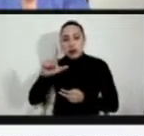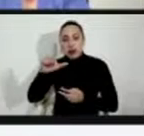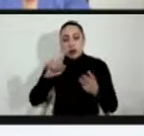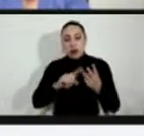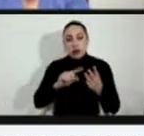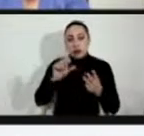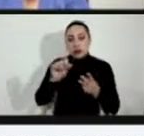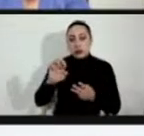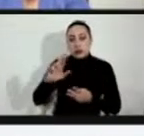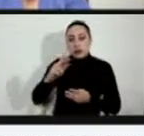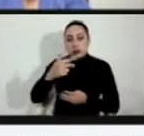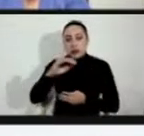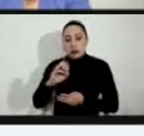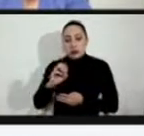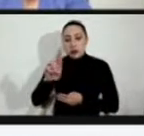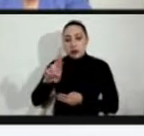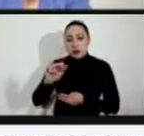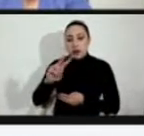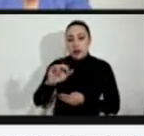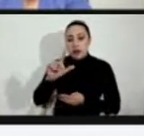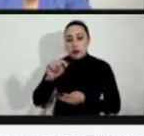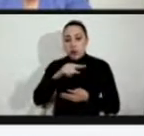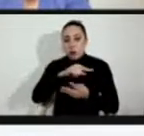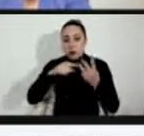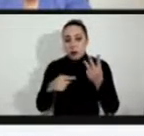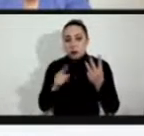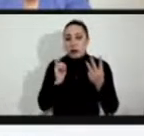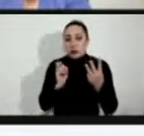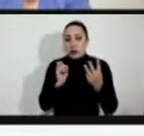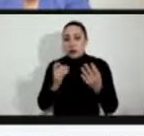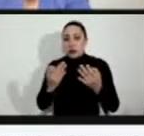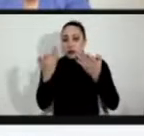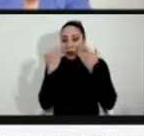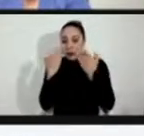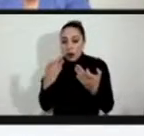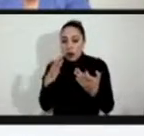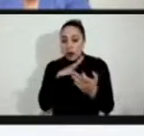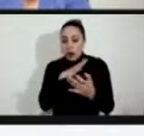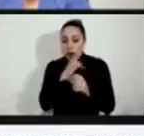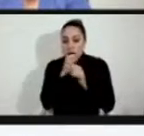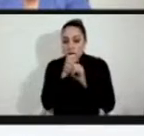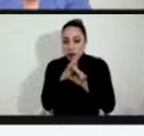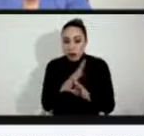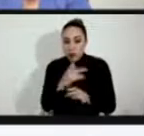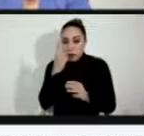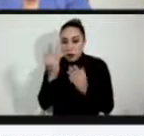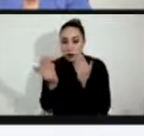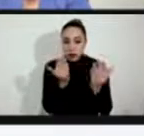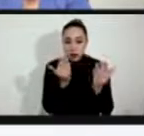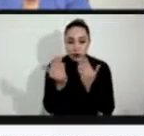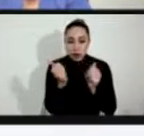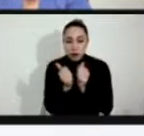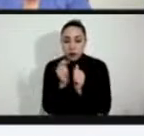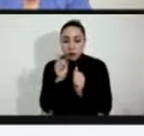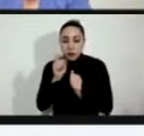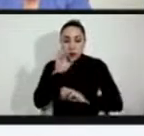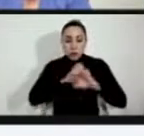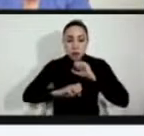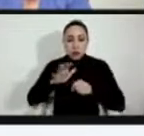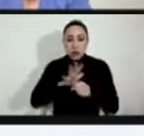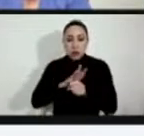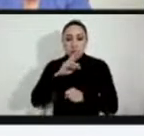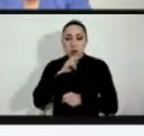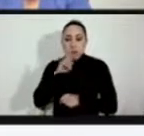Rábago, quienes, pudiendo corroborar los datos obtenidos en el estudio de mercado correspondiente, no observaron el